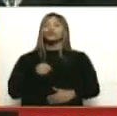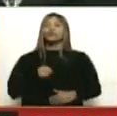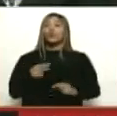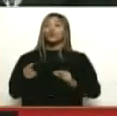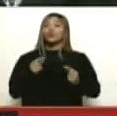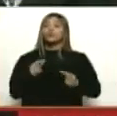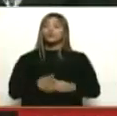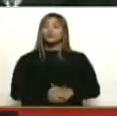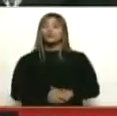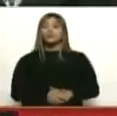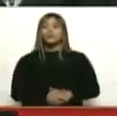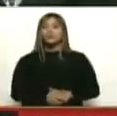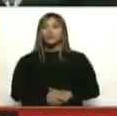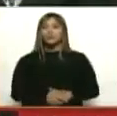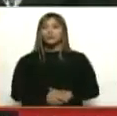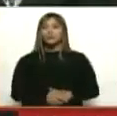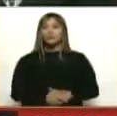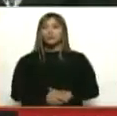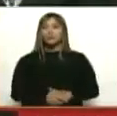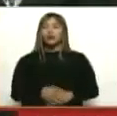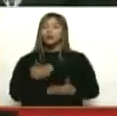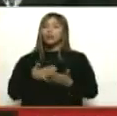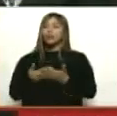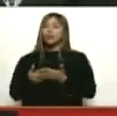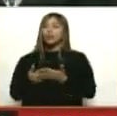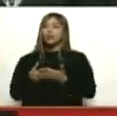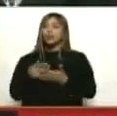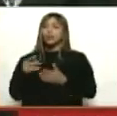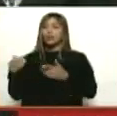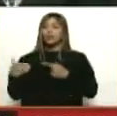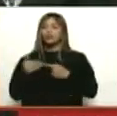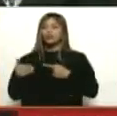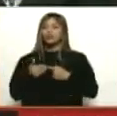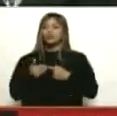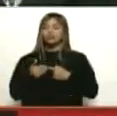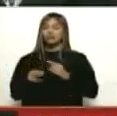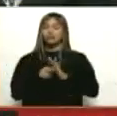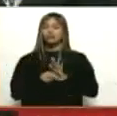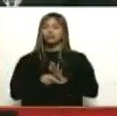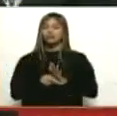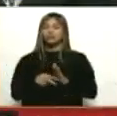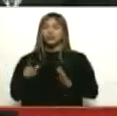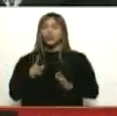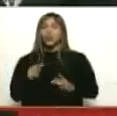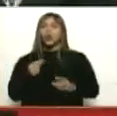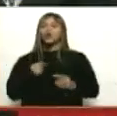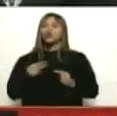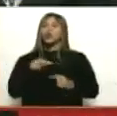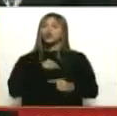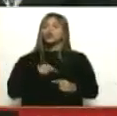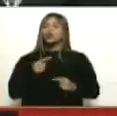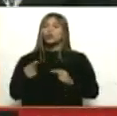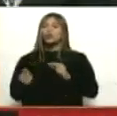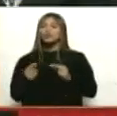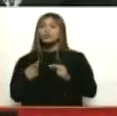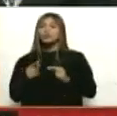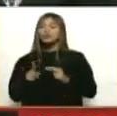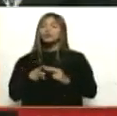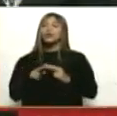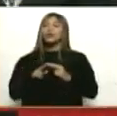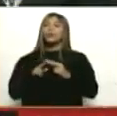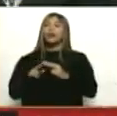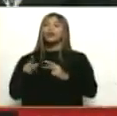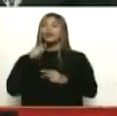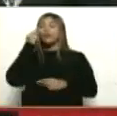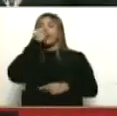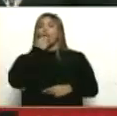hablando con los que están promoviendo las sanciones. Nosotros estamos hablando con funcionarios que se prestan a dar la